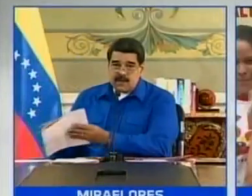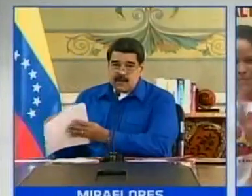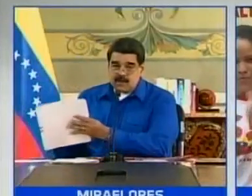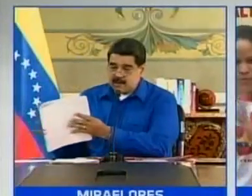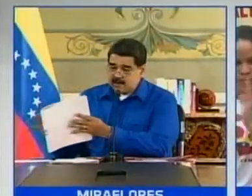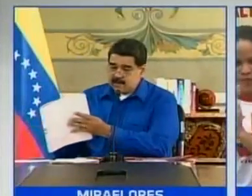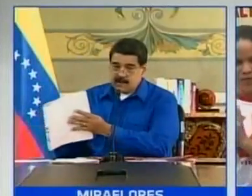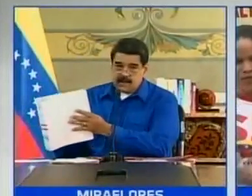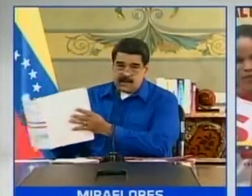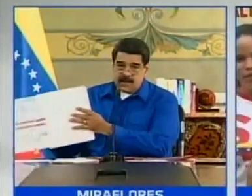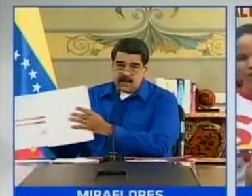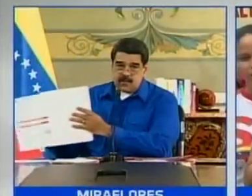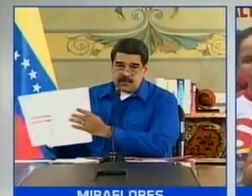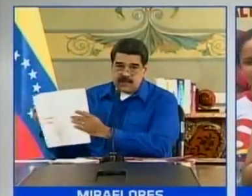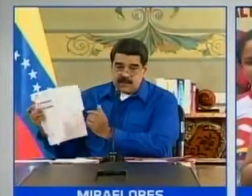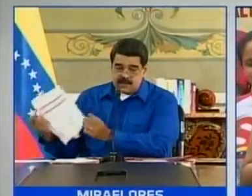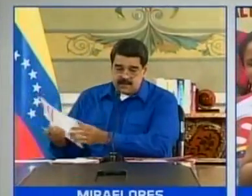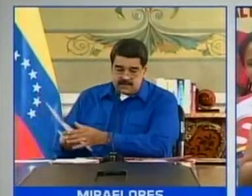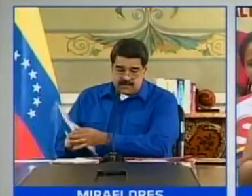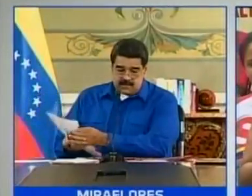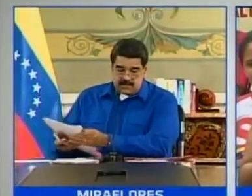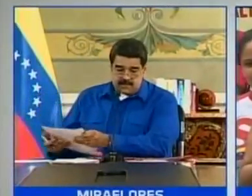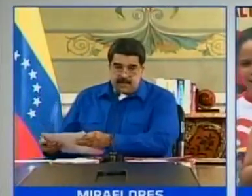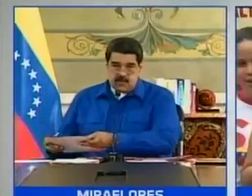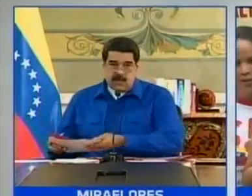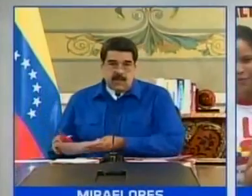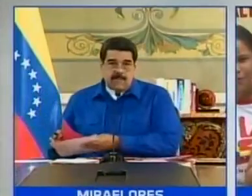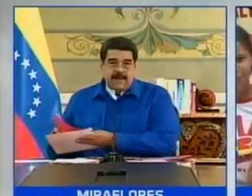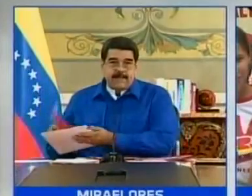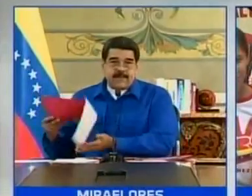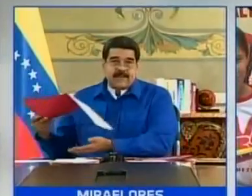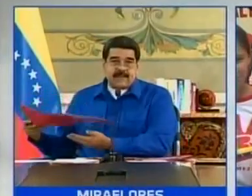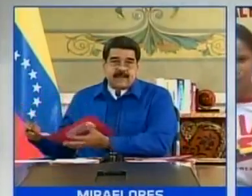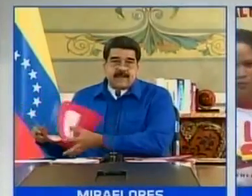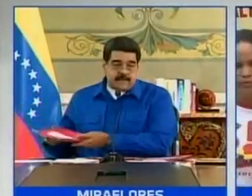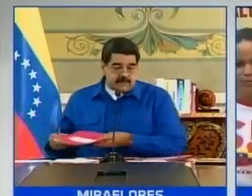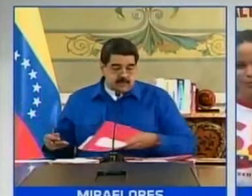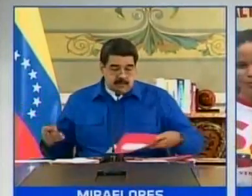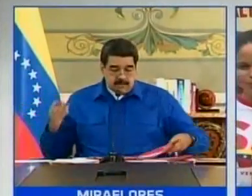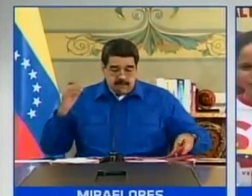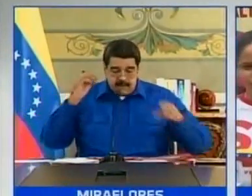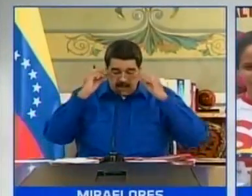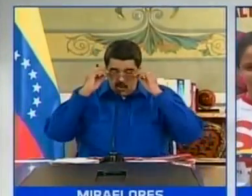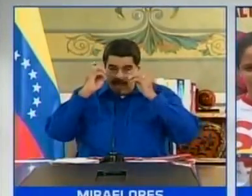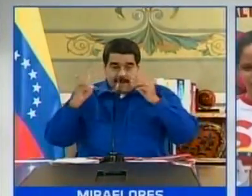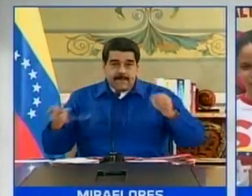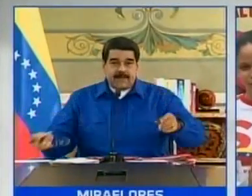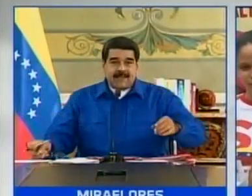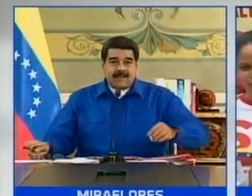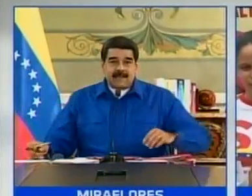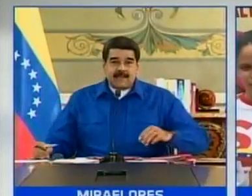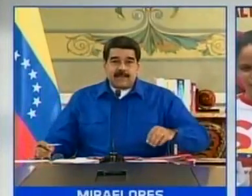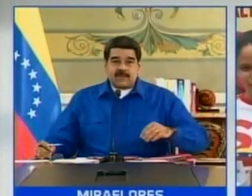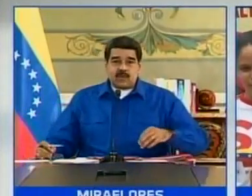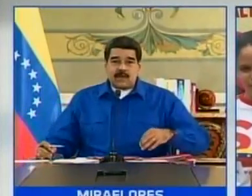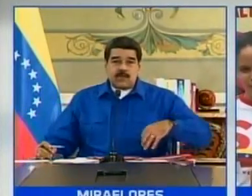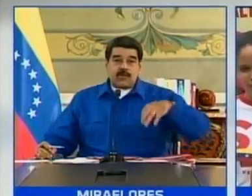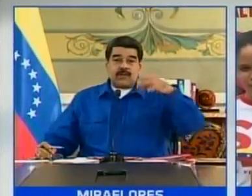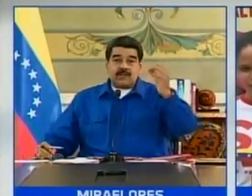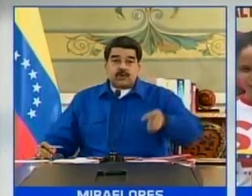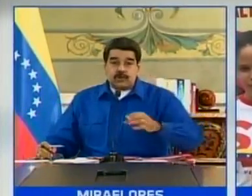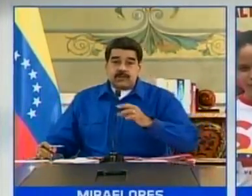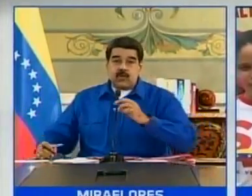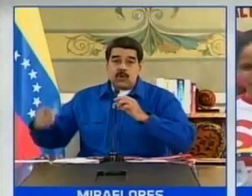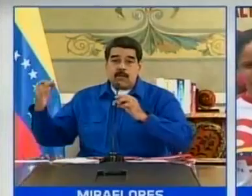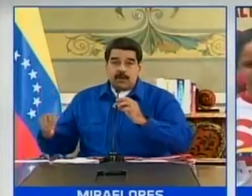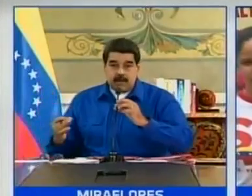vinculados al hogar, a la comunidad, vinculado a lo más importante que tiene Venezuela. Lo más importante que tiene Venezuela no es